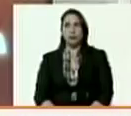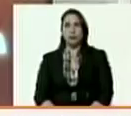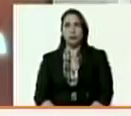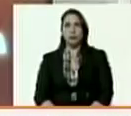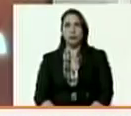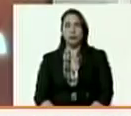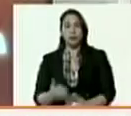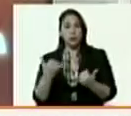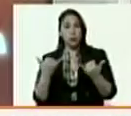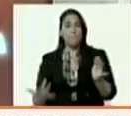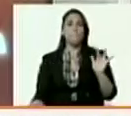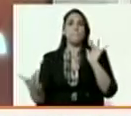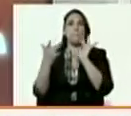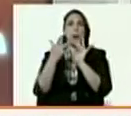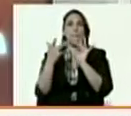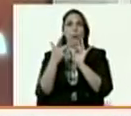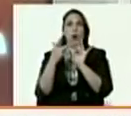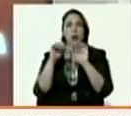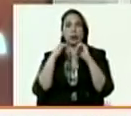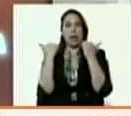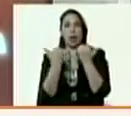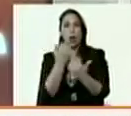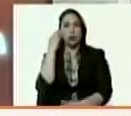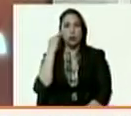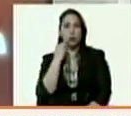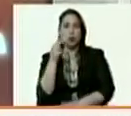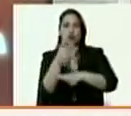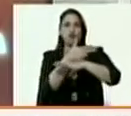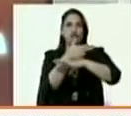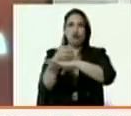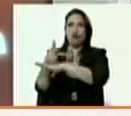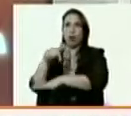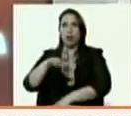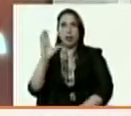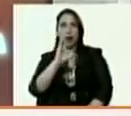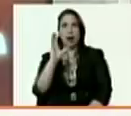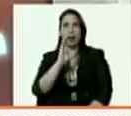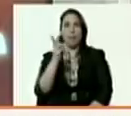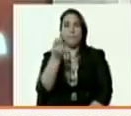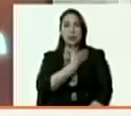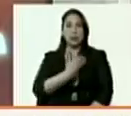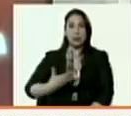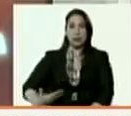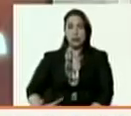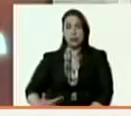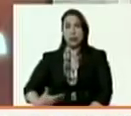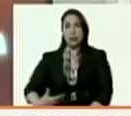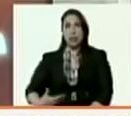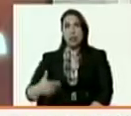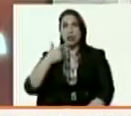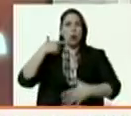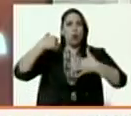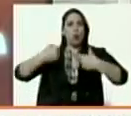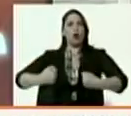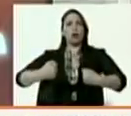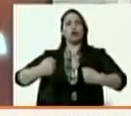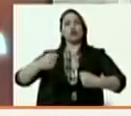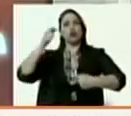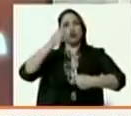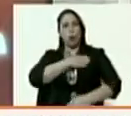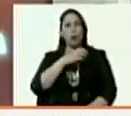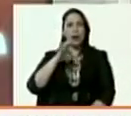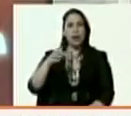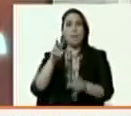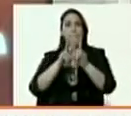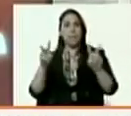En esta hora nos trasladamos nuevamente al Salón Simón Bolívar de Fuerteventura, aquí en Caracas. Vicepresidente de Seguridad, Soberanía y Paz, general en jefe Vladimir